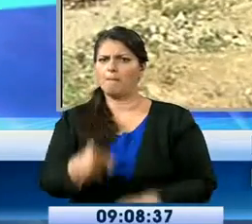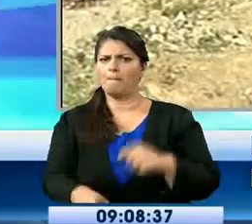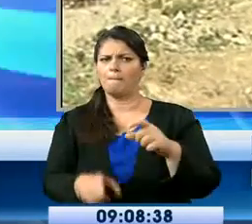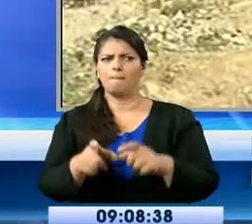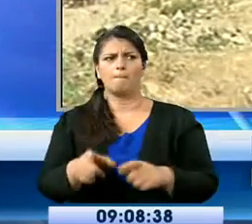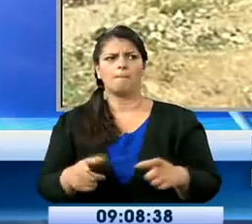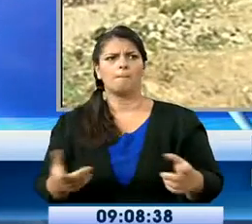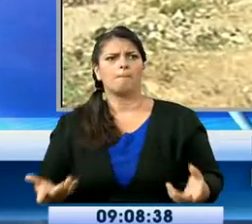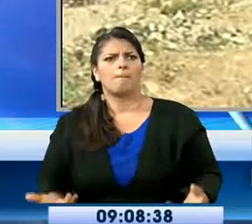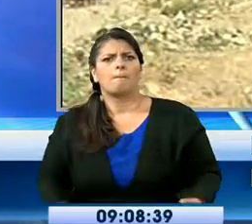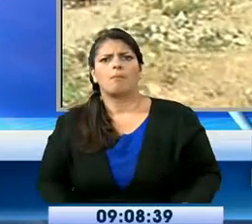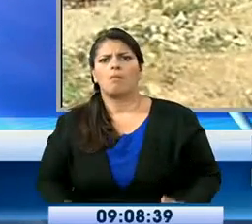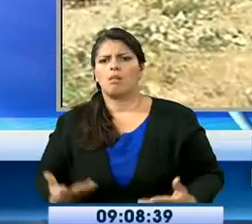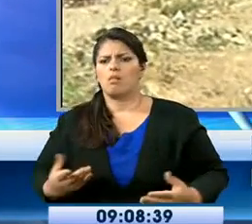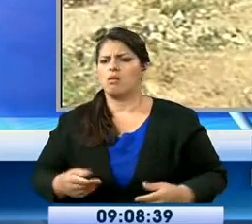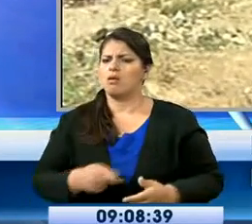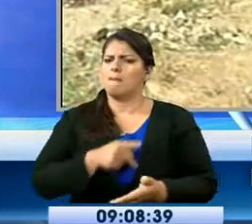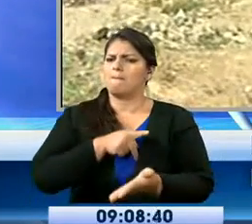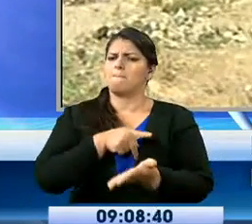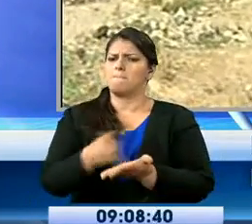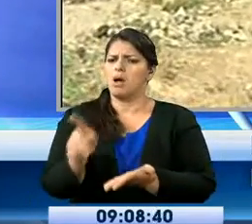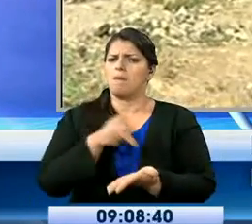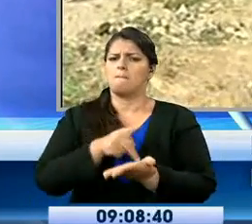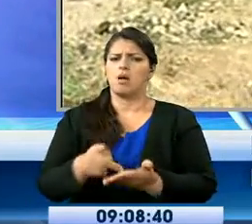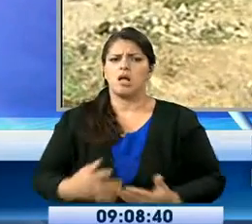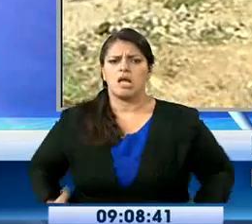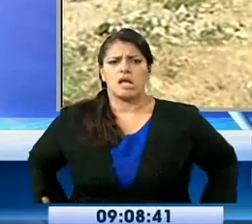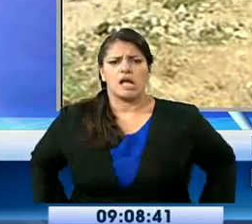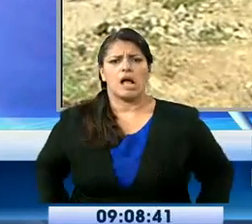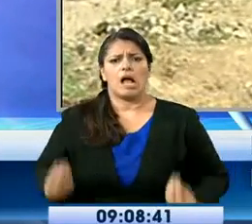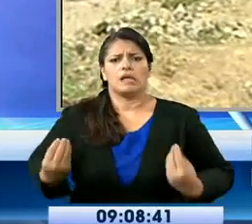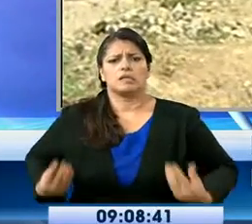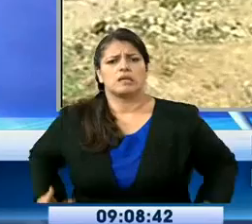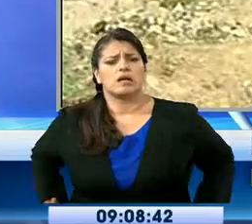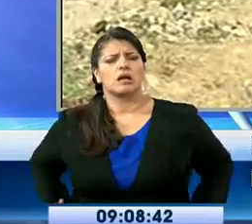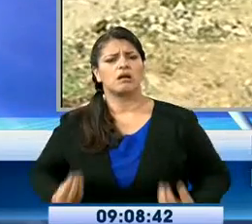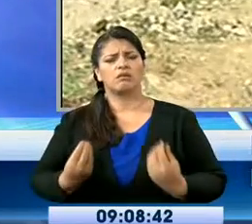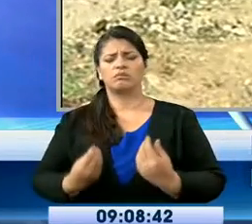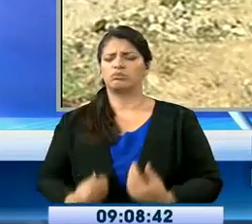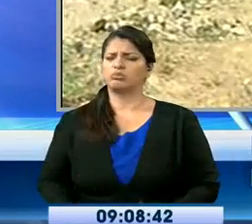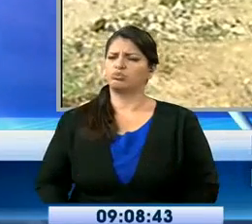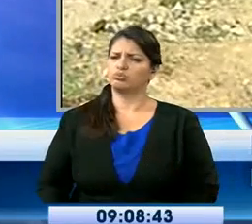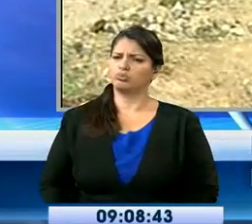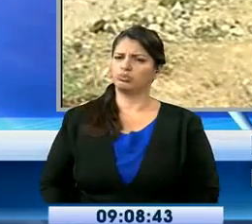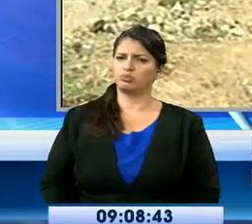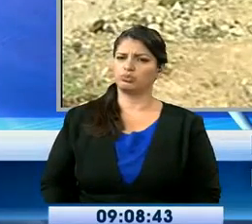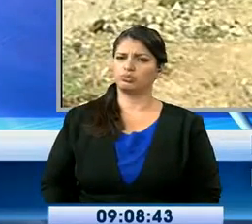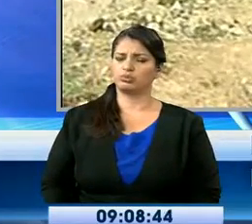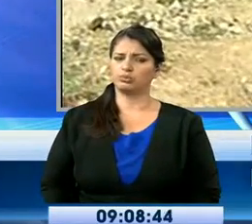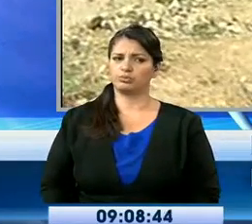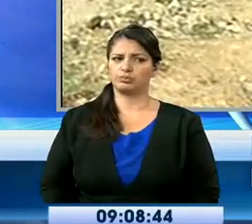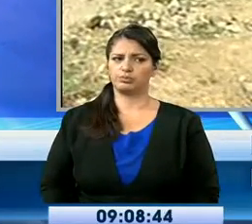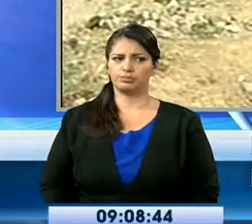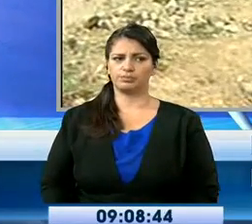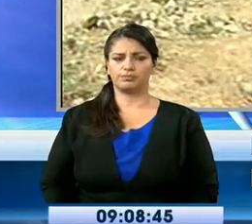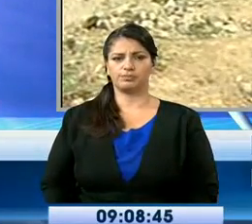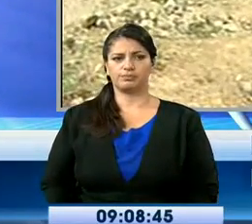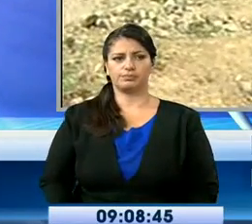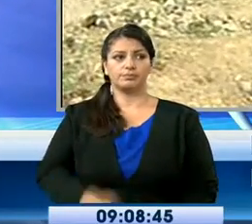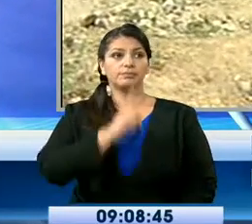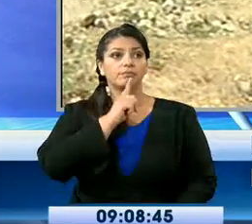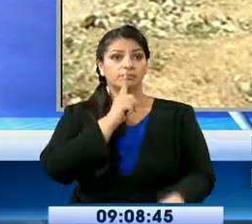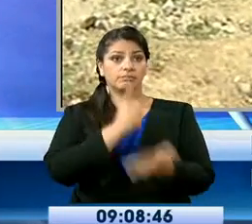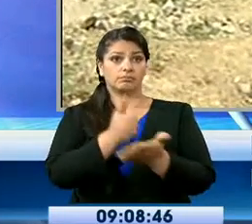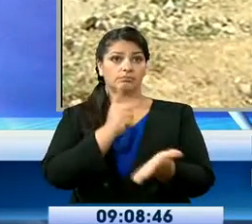y existan para pagar esas planillas. No tienen. Tienes toda la razón, Enrique. Urbanizaciones privadas,